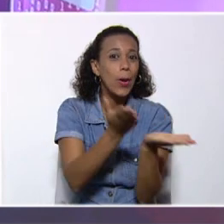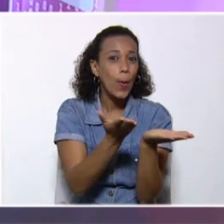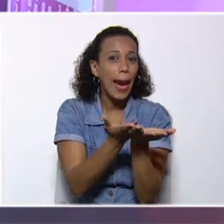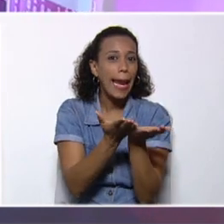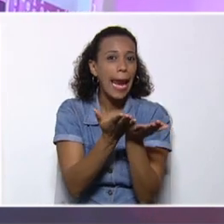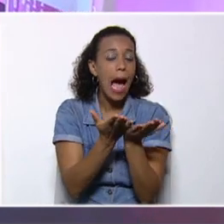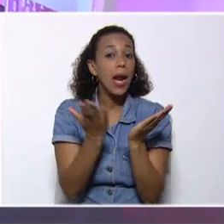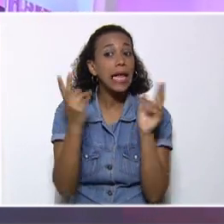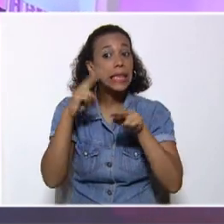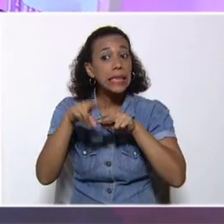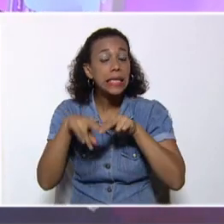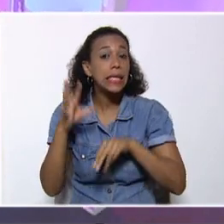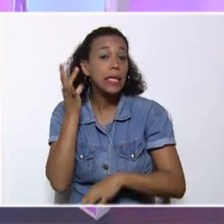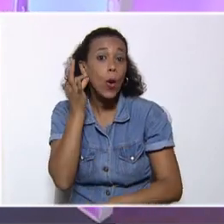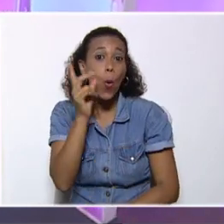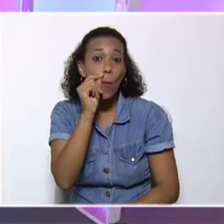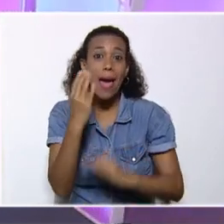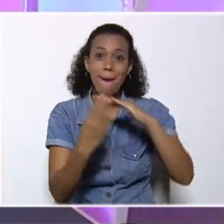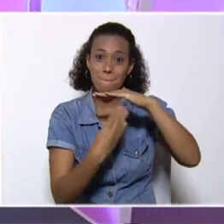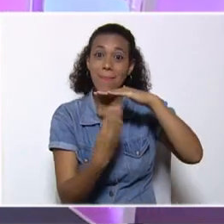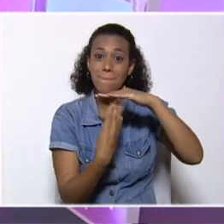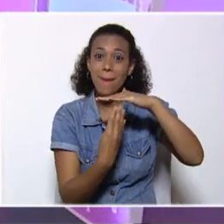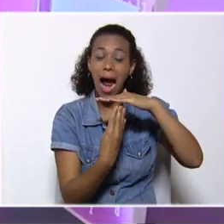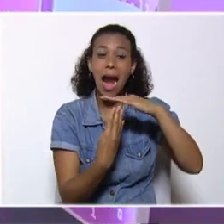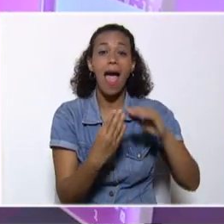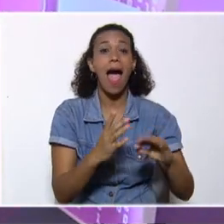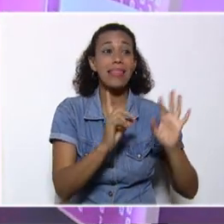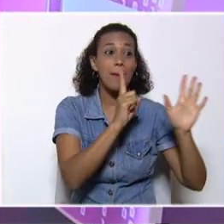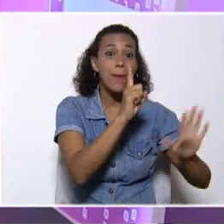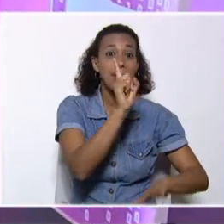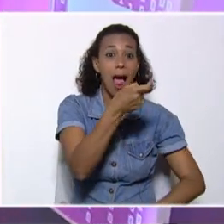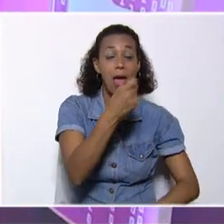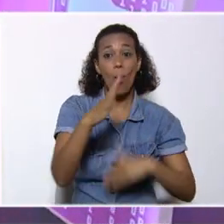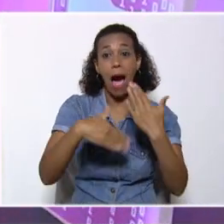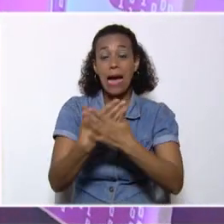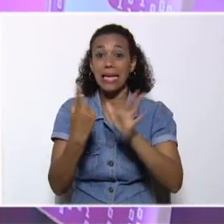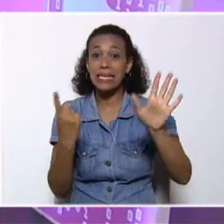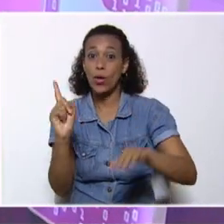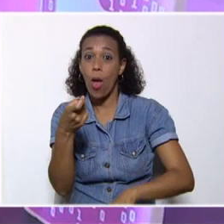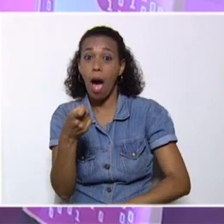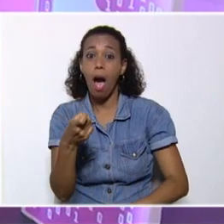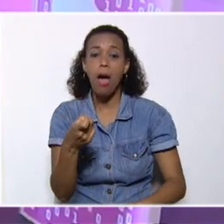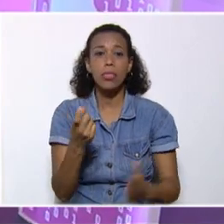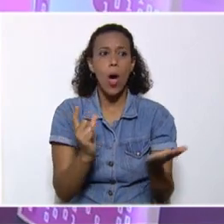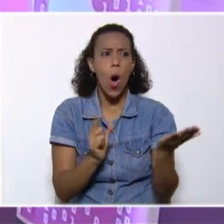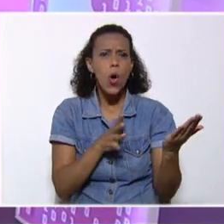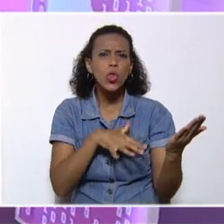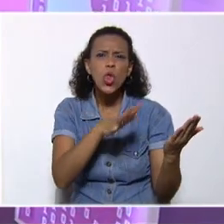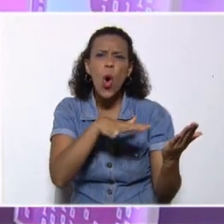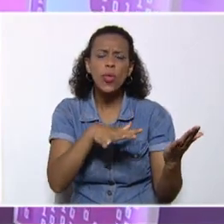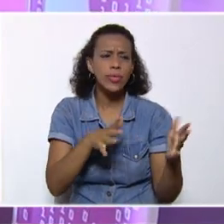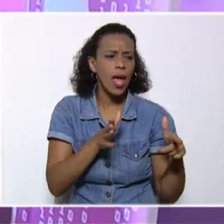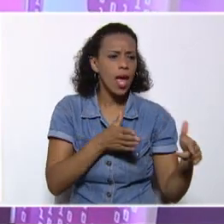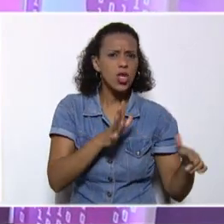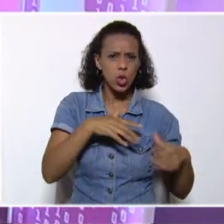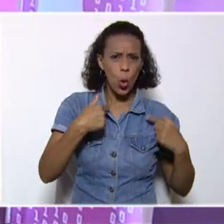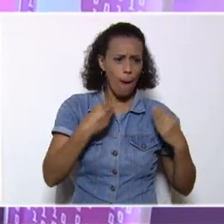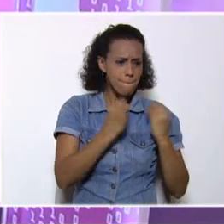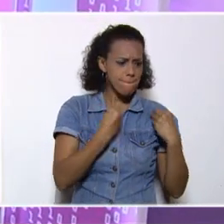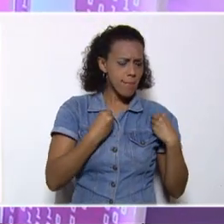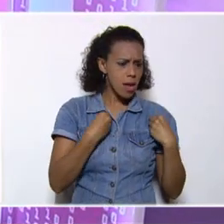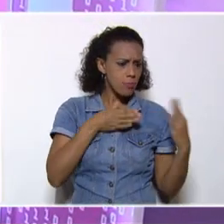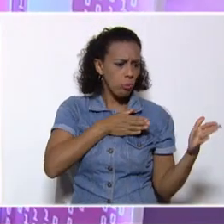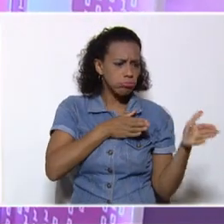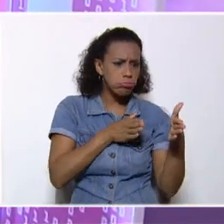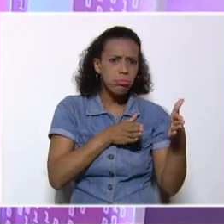Por eso, nuestros niños y niñas de educación primaria tienen que manejar las herramientas como lo son los croquis y los planos para ubicarse no solamente